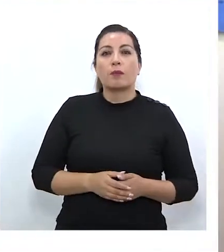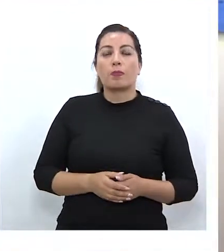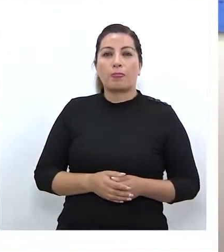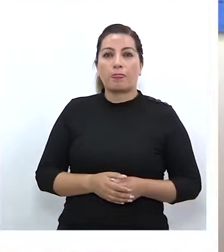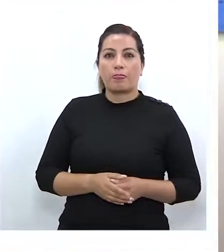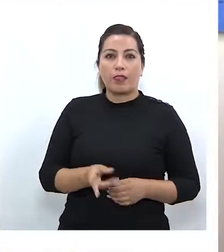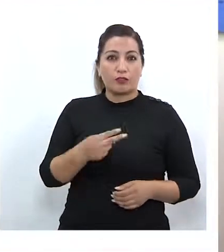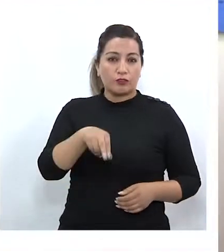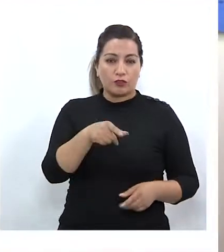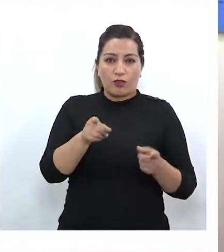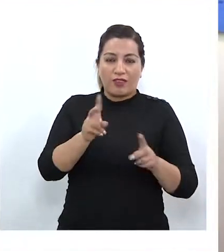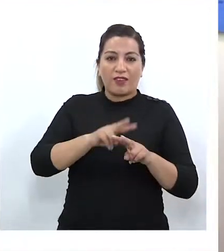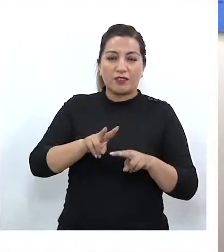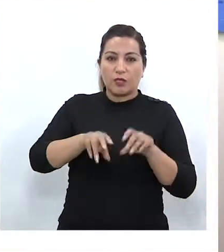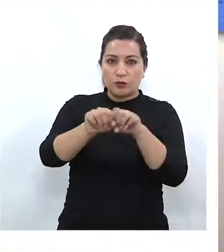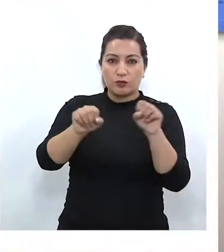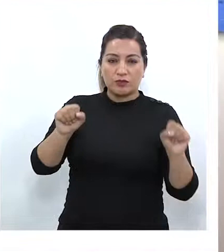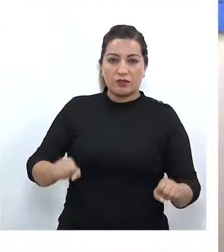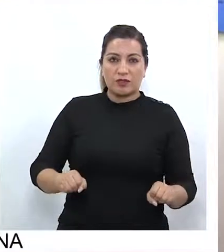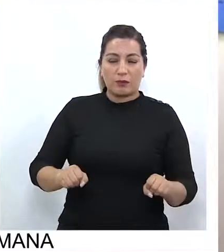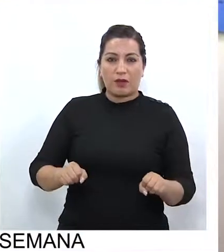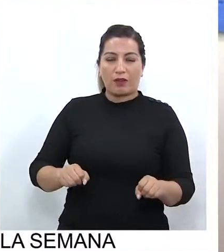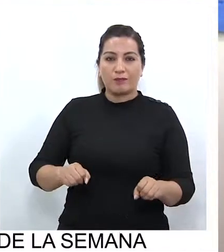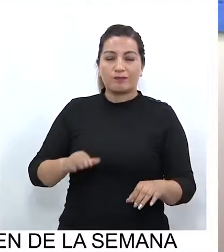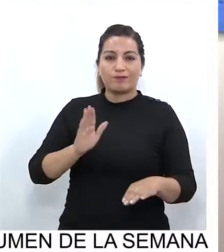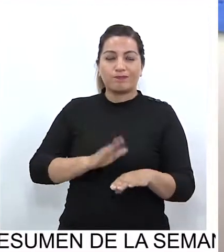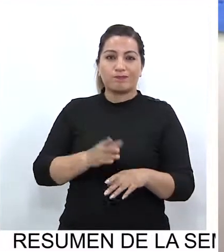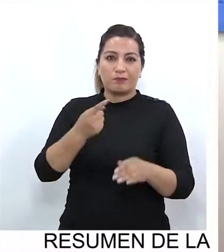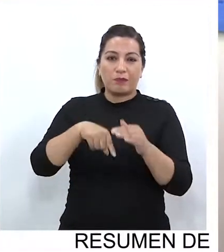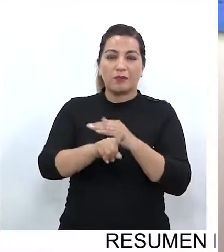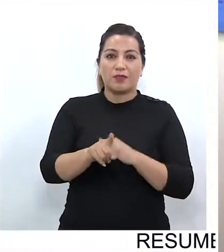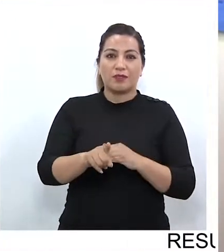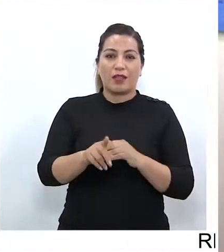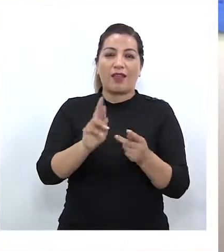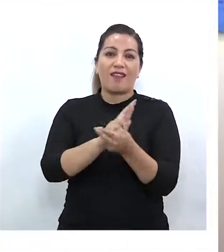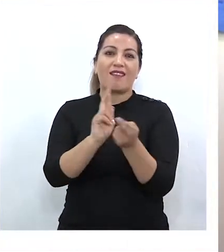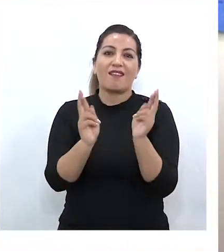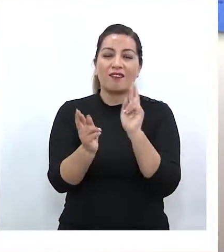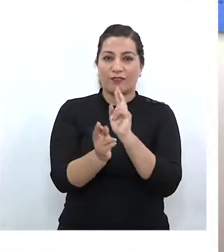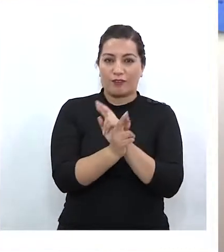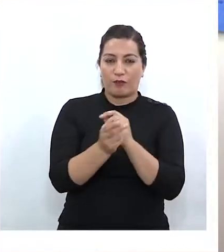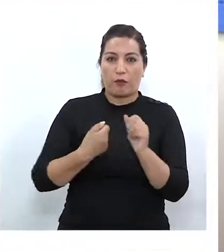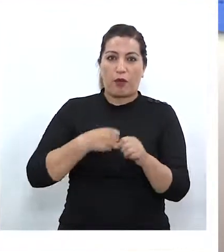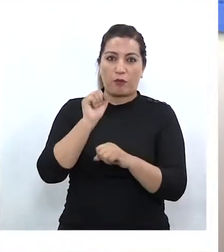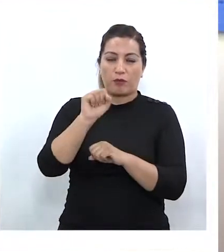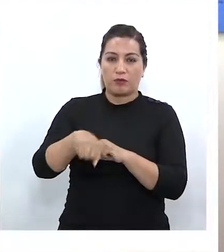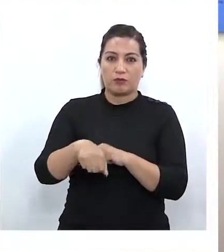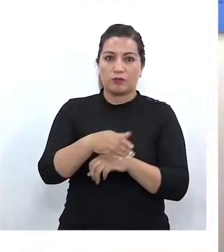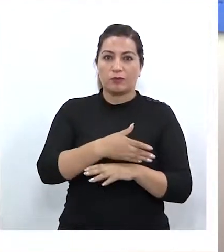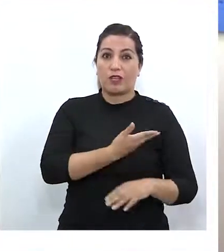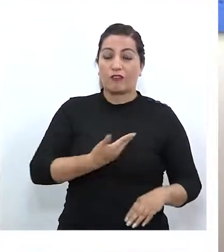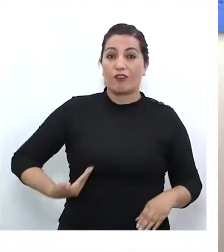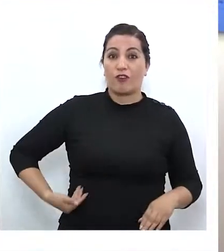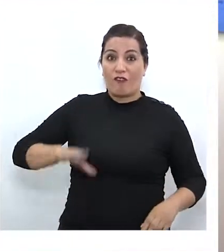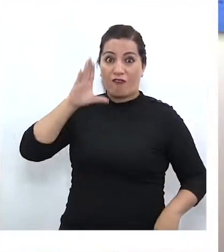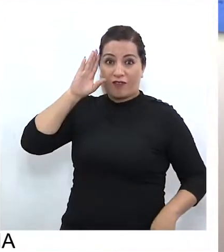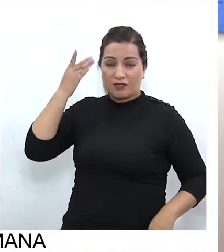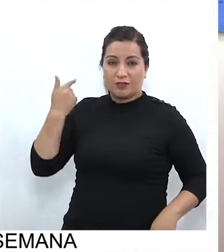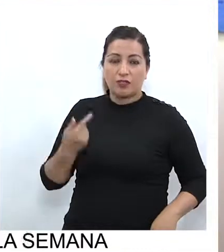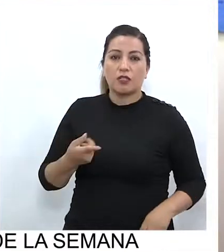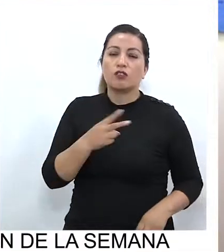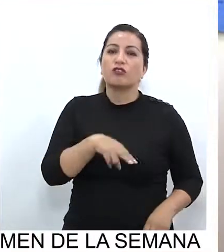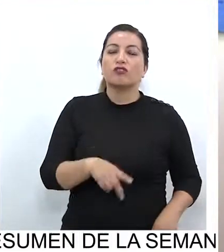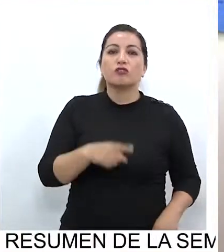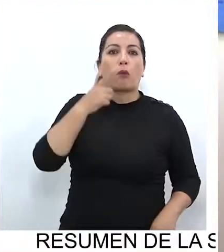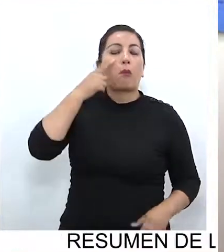nosotros tuvimos que implementar un sistema de admisión que es consecuencia de una serie de reformas aprobadas durante la administración anterior. Y